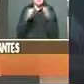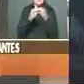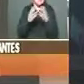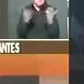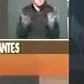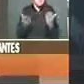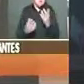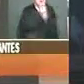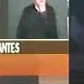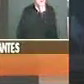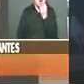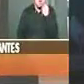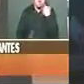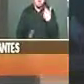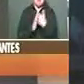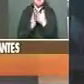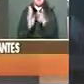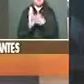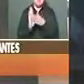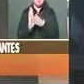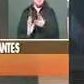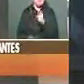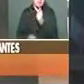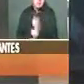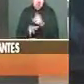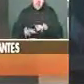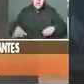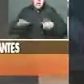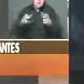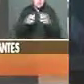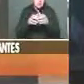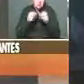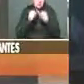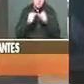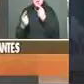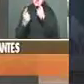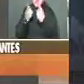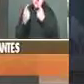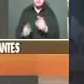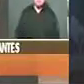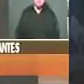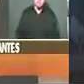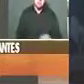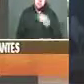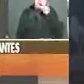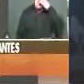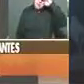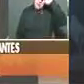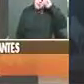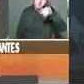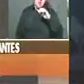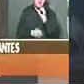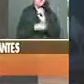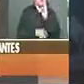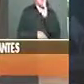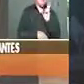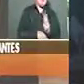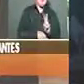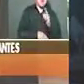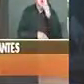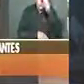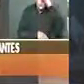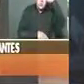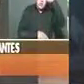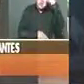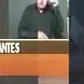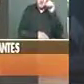de manera perversa como argumento precisamente en esa actividad criminal para mantener los diálogos en La Habana y ahorita en Ecuador, Venezuela y Cuba,